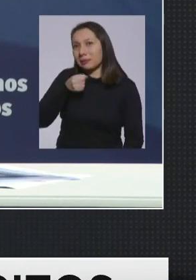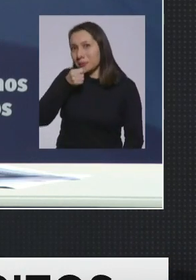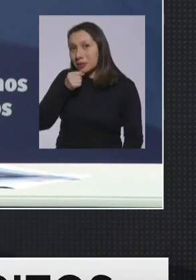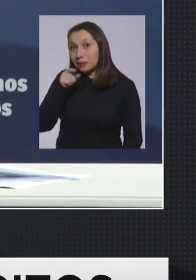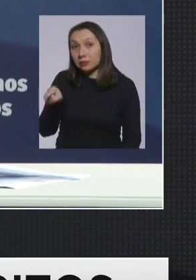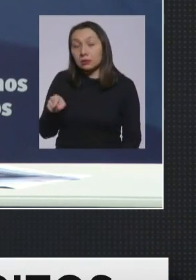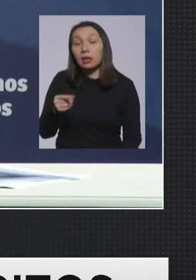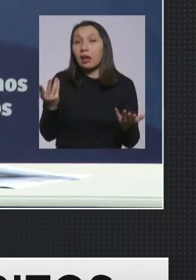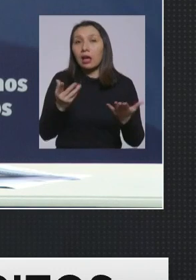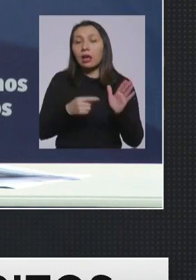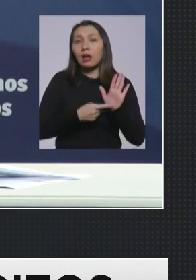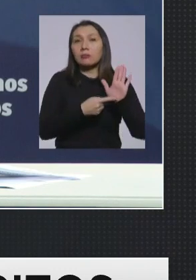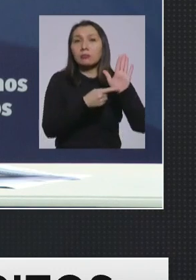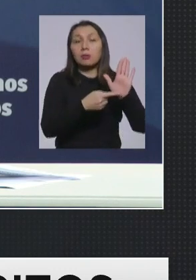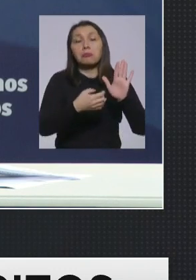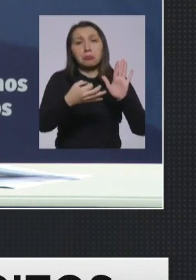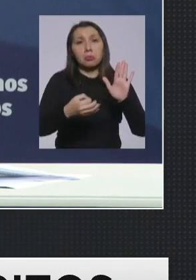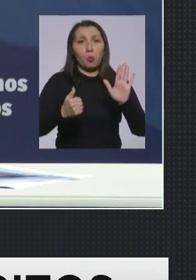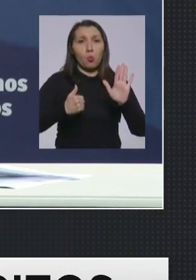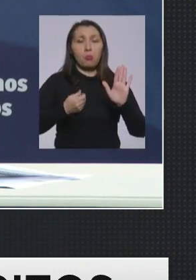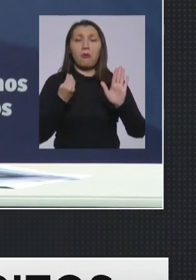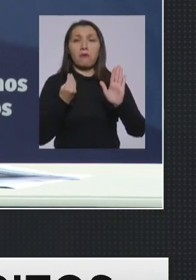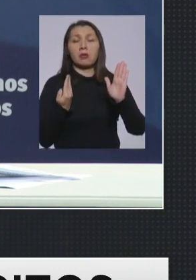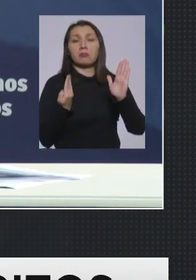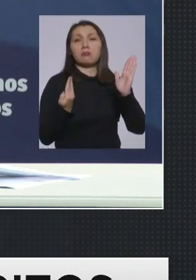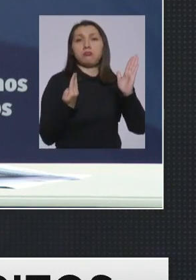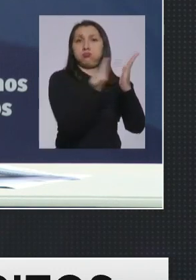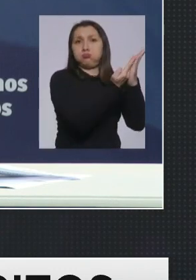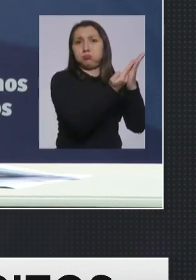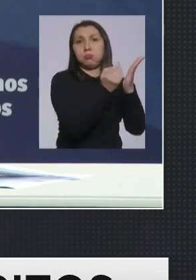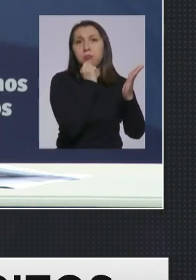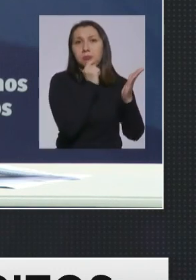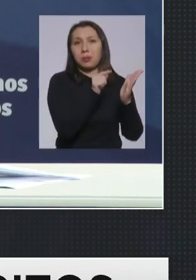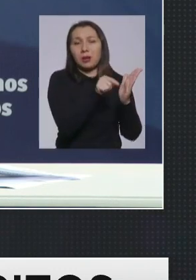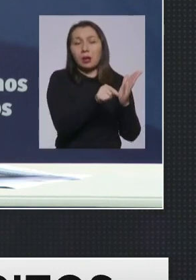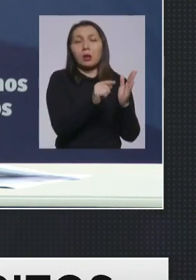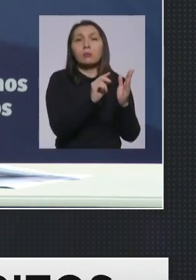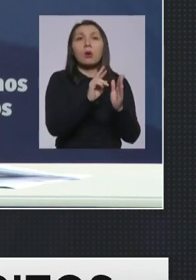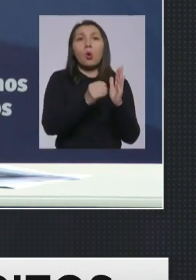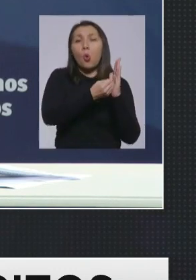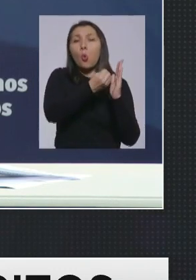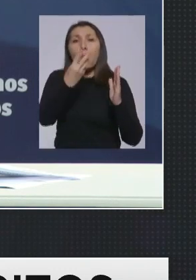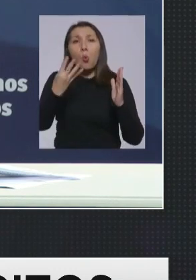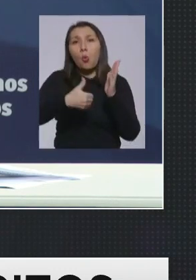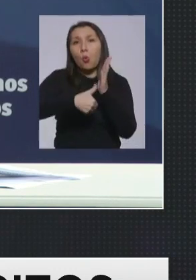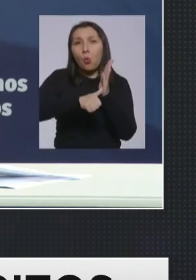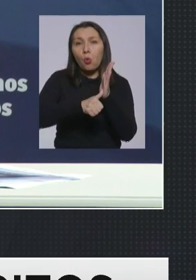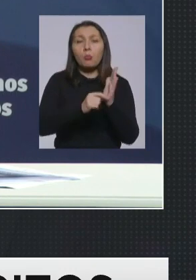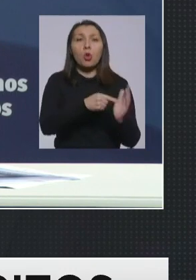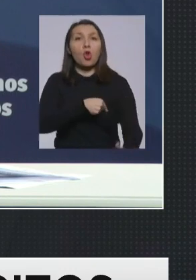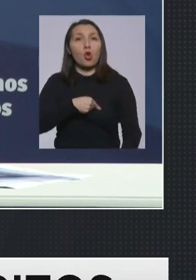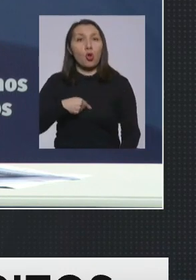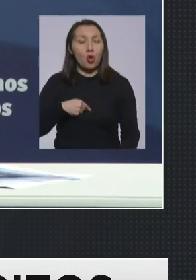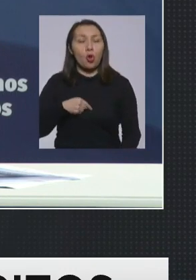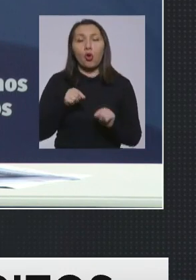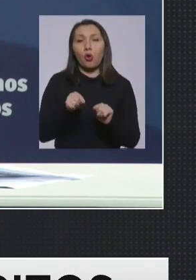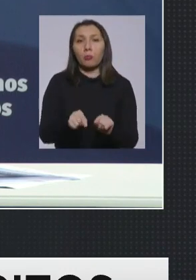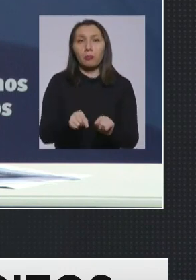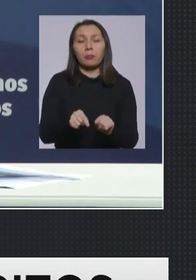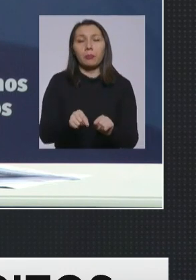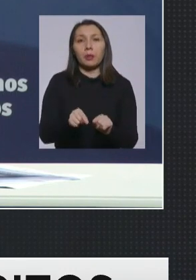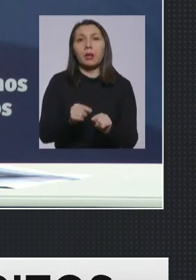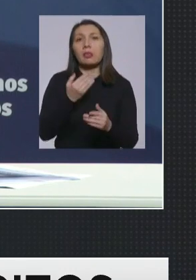presentación está hecha en forma correcta los root los nombres y la